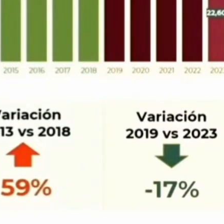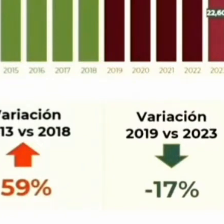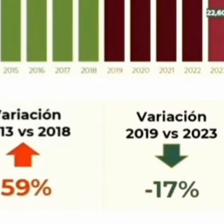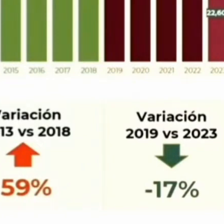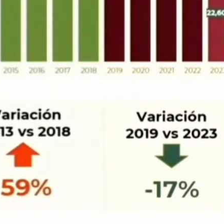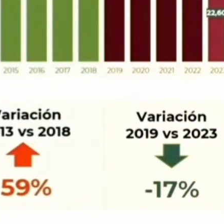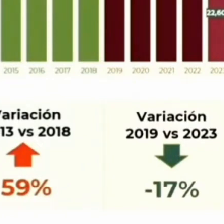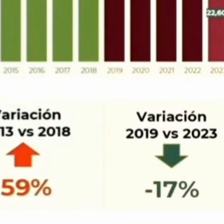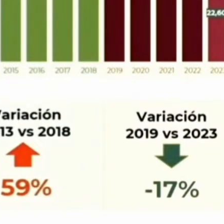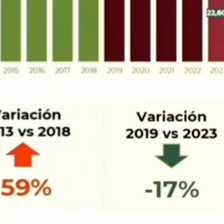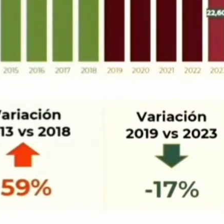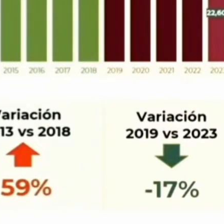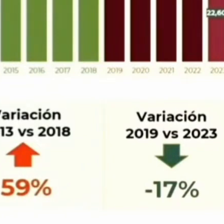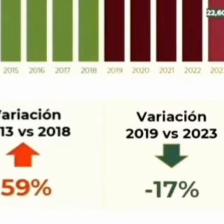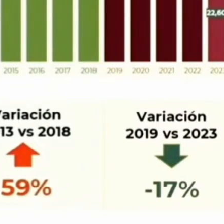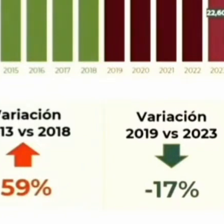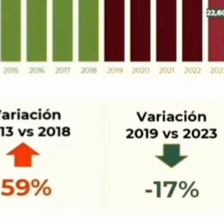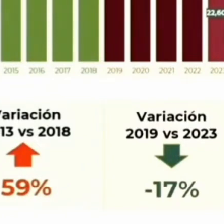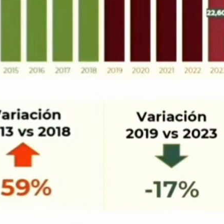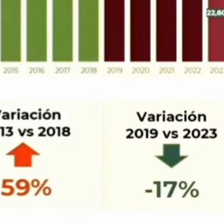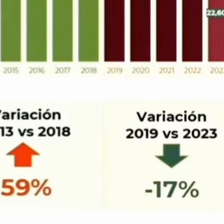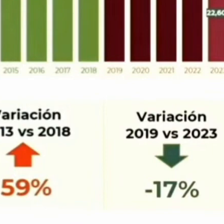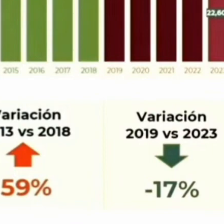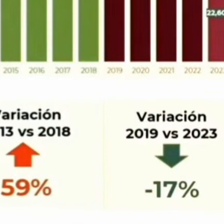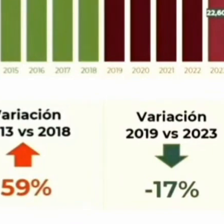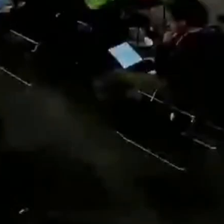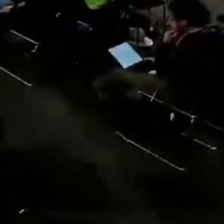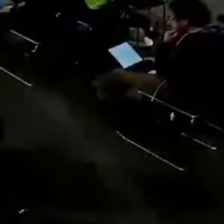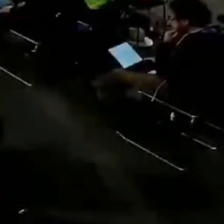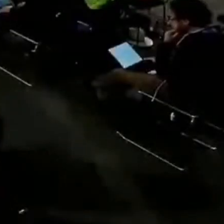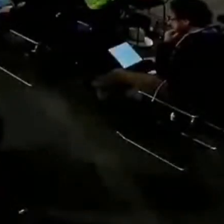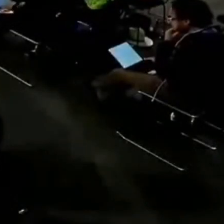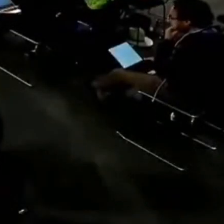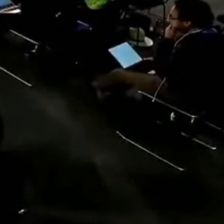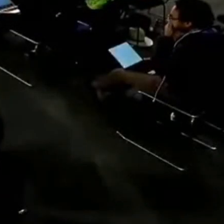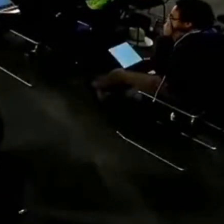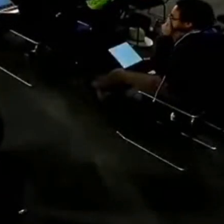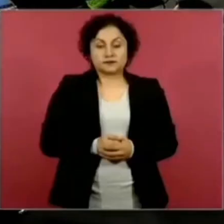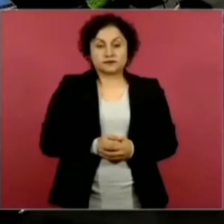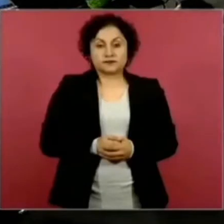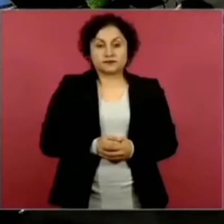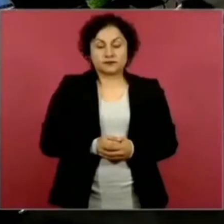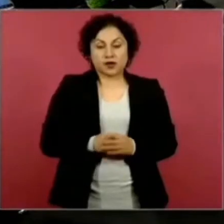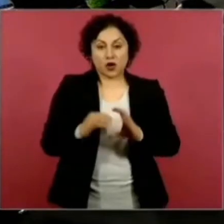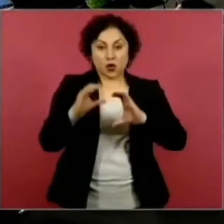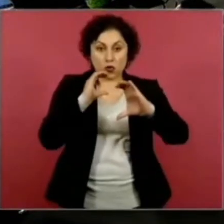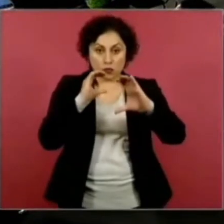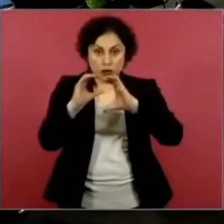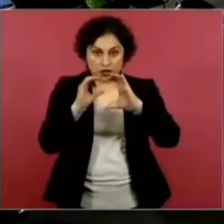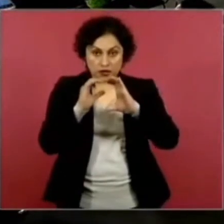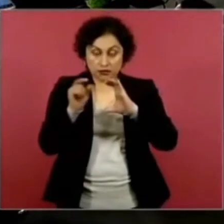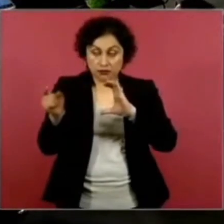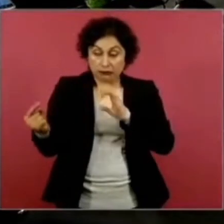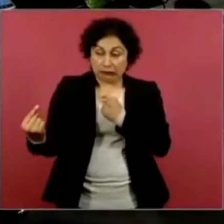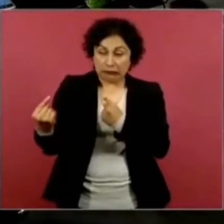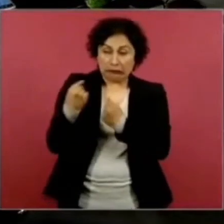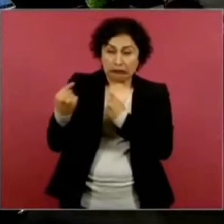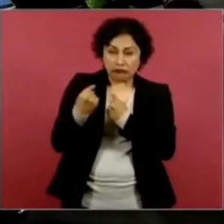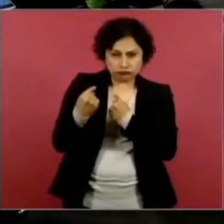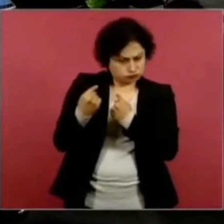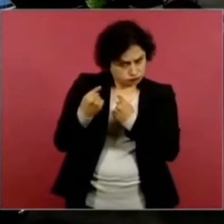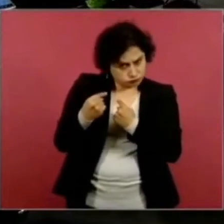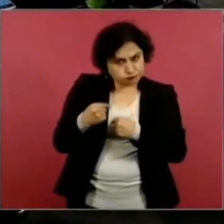Pero pues así no es la comunicación. La comunicación son mensajes de ida y vuelta.